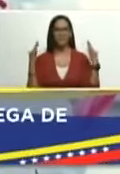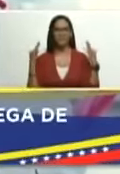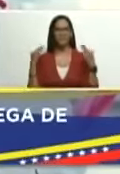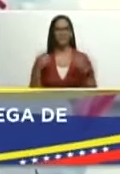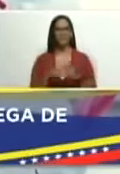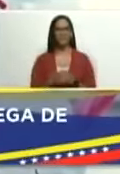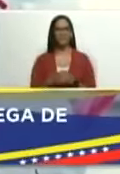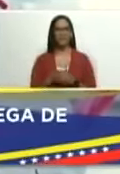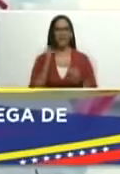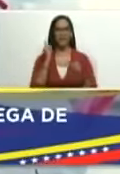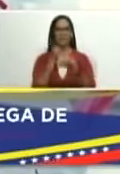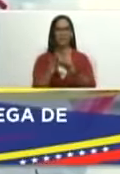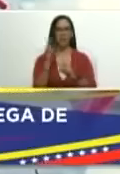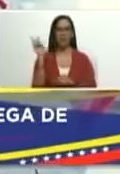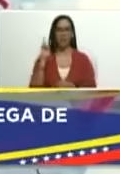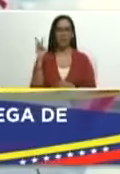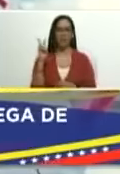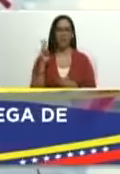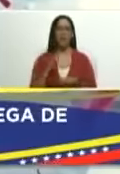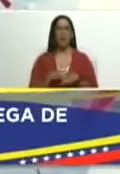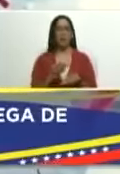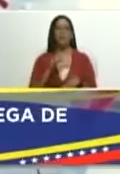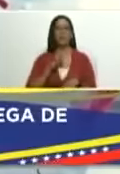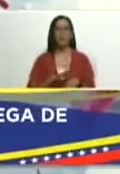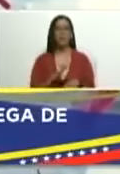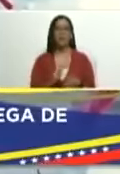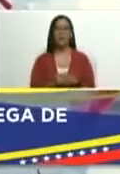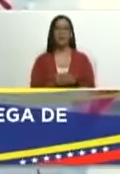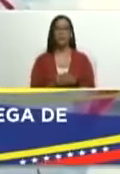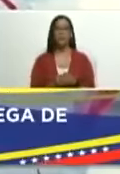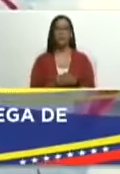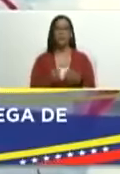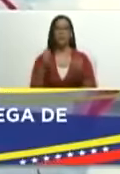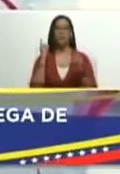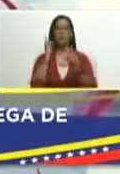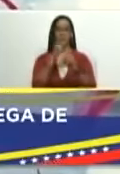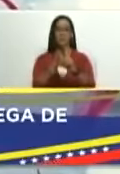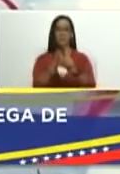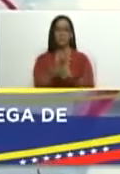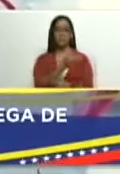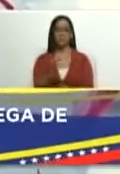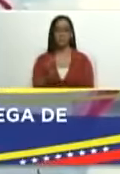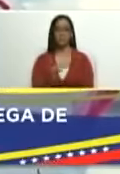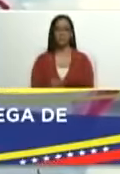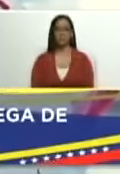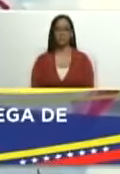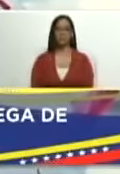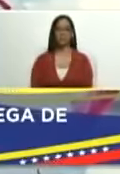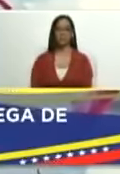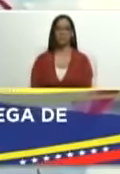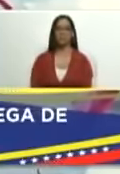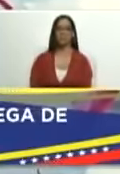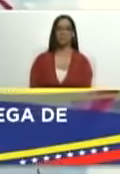el destino de Venezuela, porque estamos marcados por un destino del Creador.